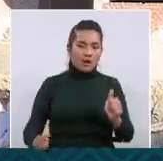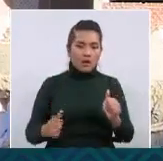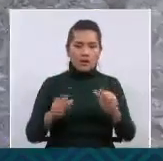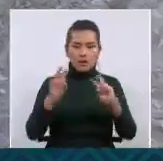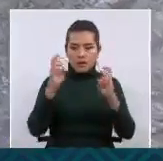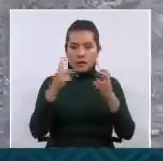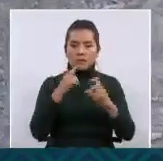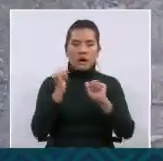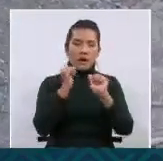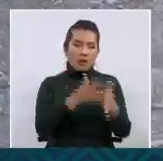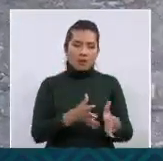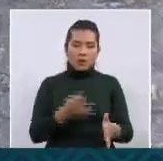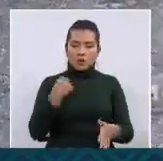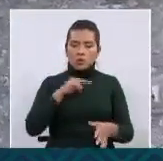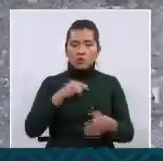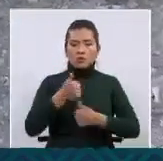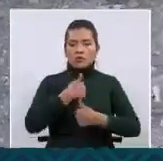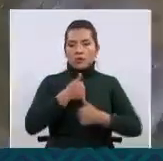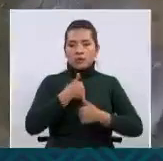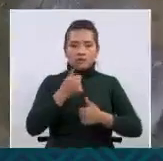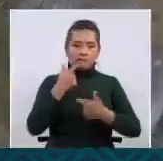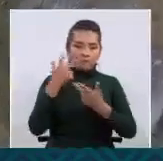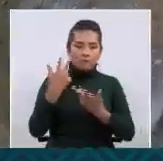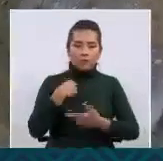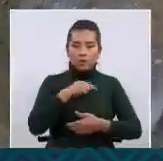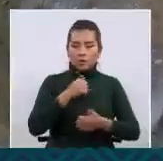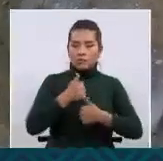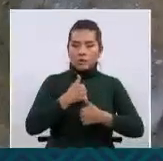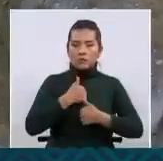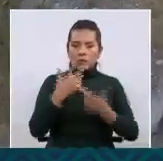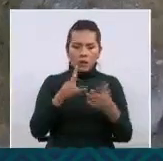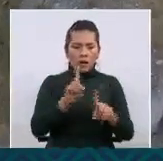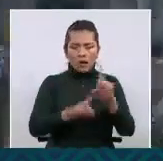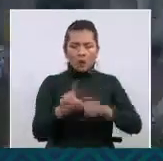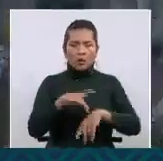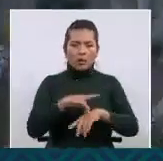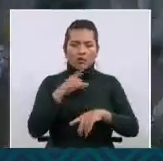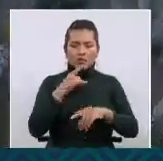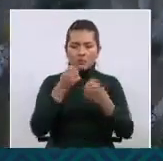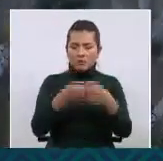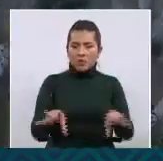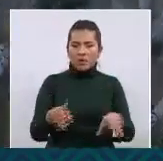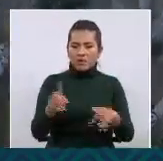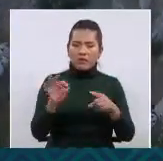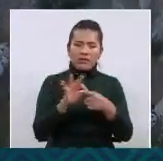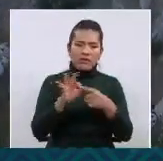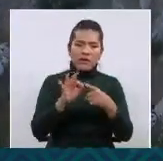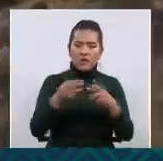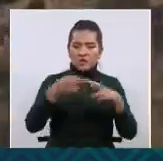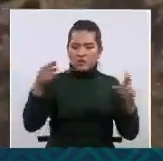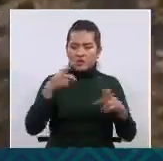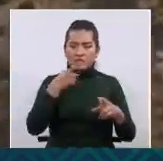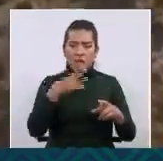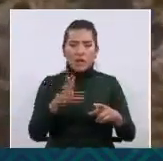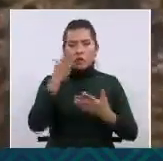fierros lo han cortado, los están carcomiendo, no sé si esos fierros se servirá o lo harán ahí mismo.